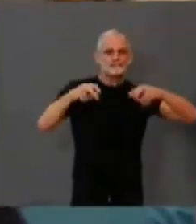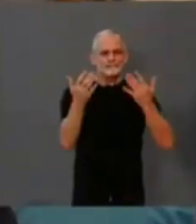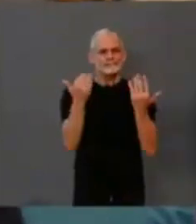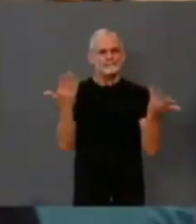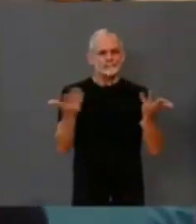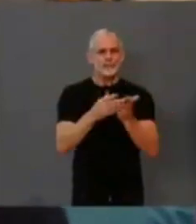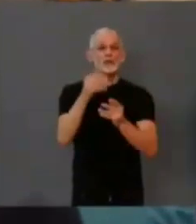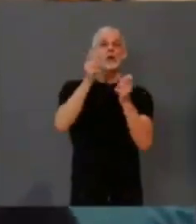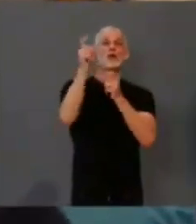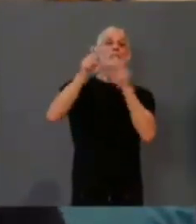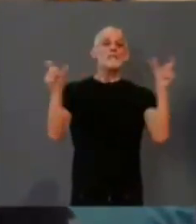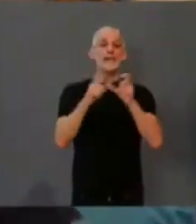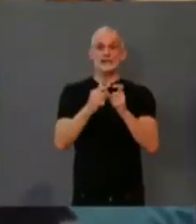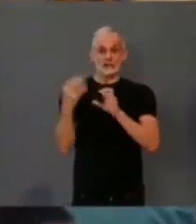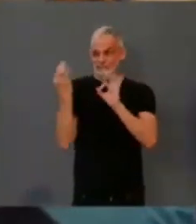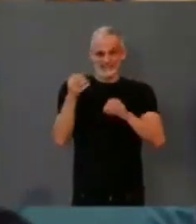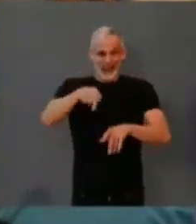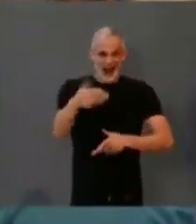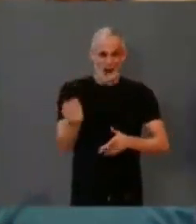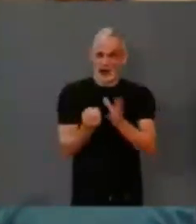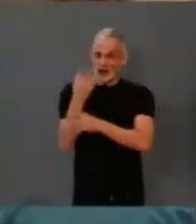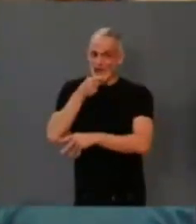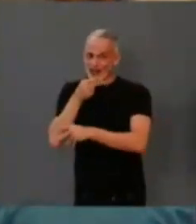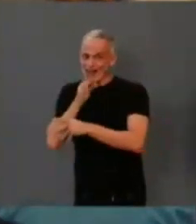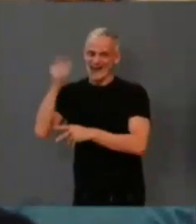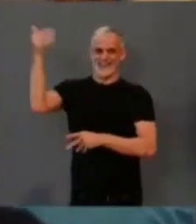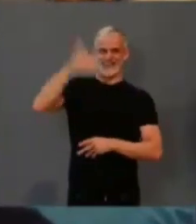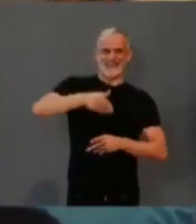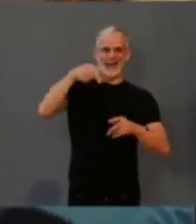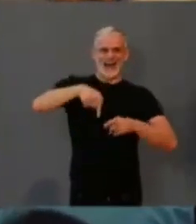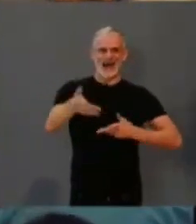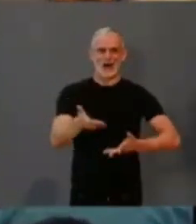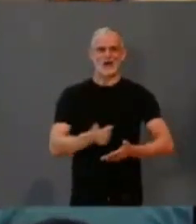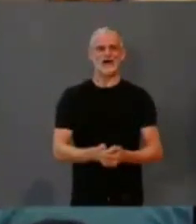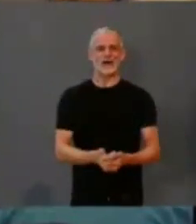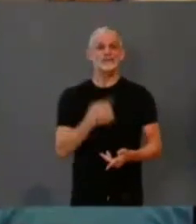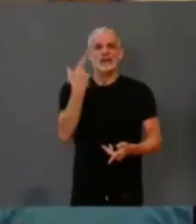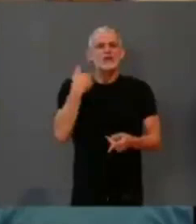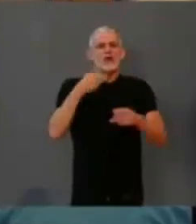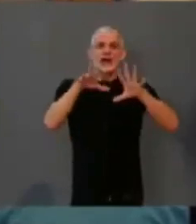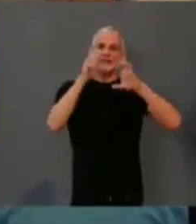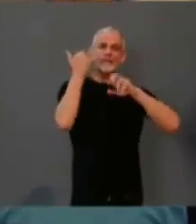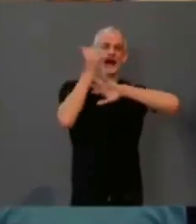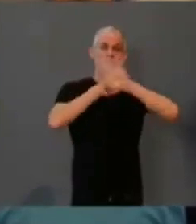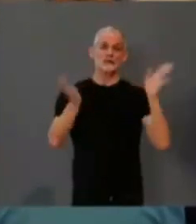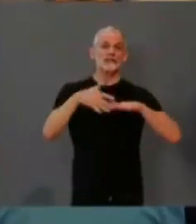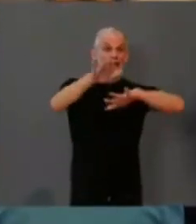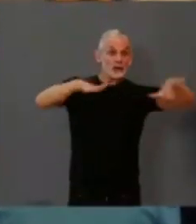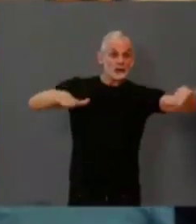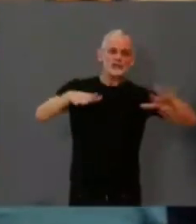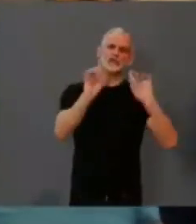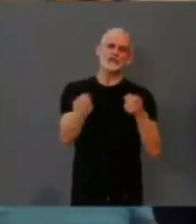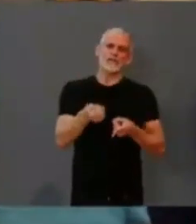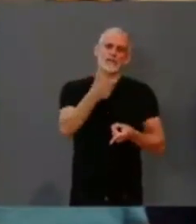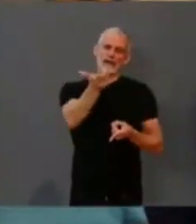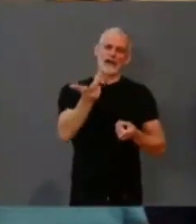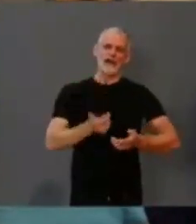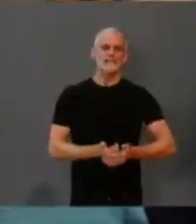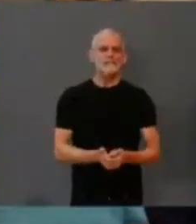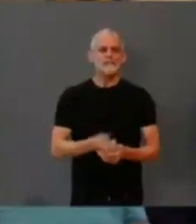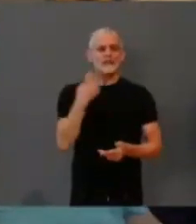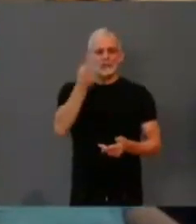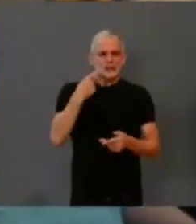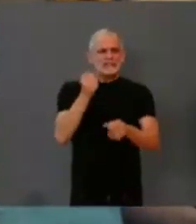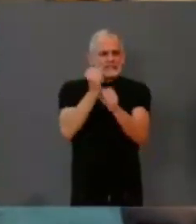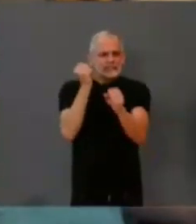porque muchas personas que están llegando recién eh Hay nosotros estamos desde tempranito y los chicos ni te cuento Catalina vienen